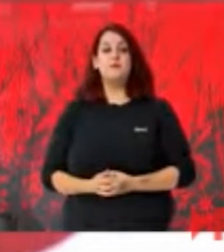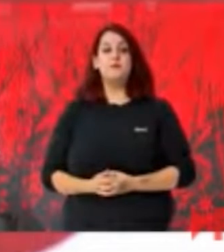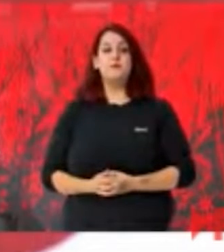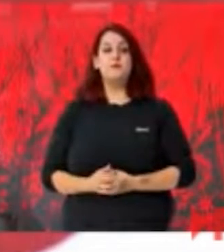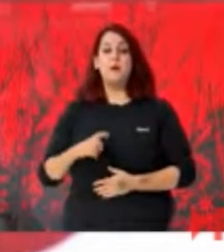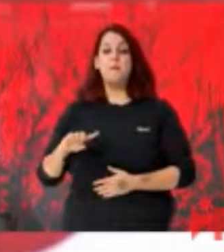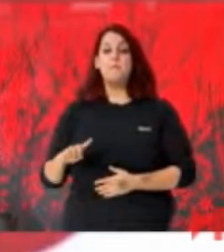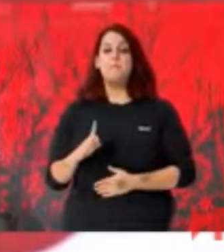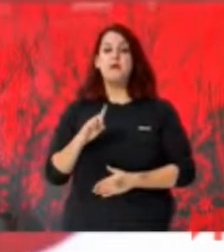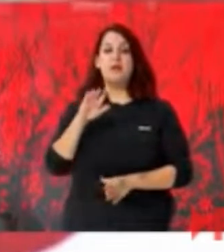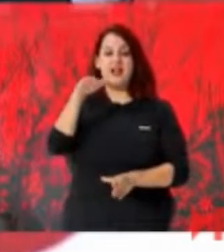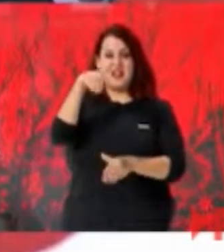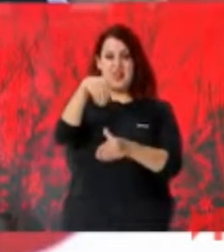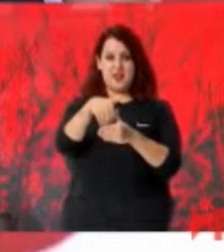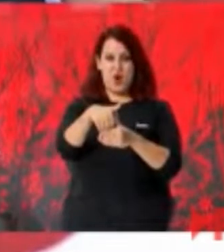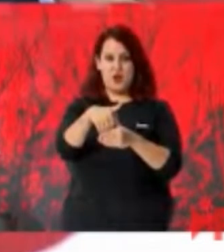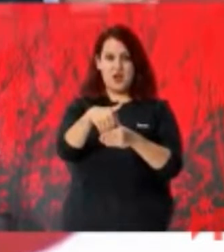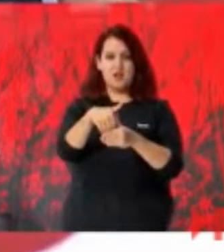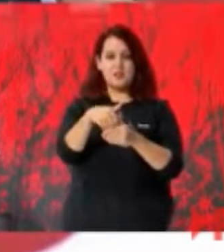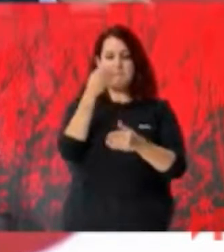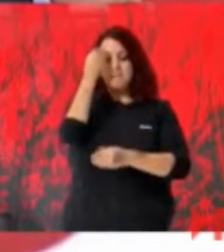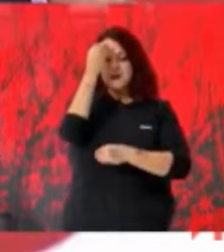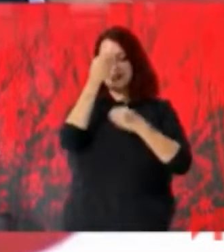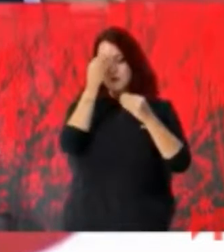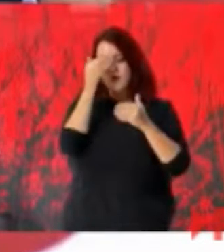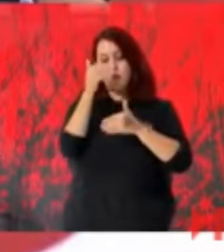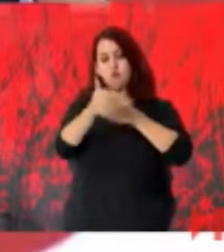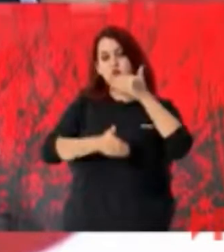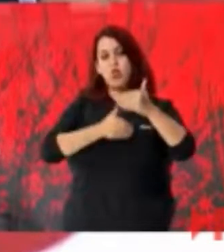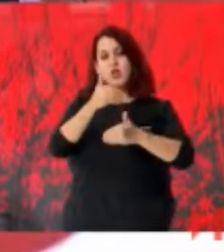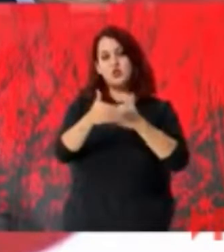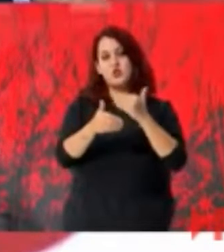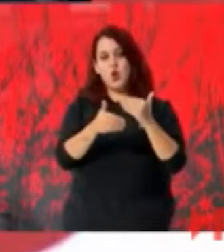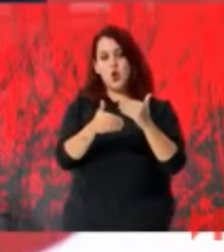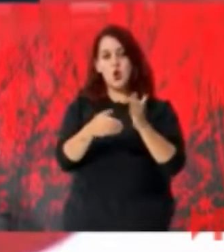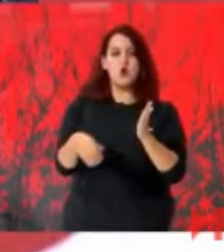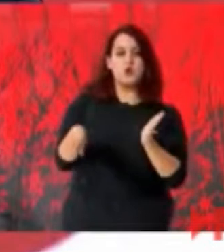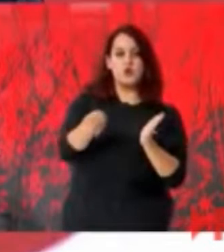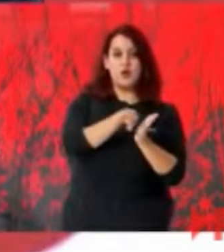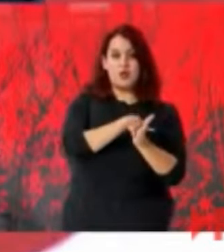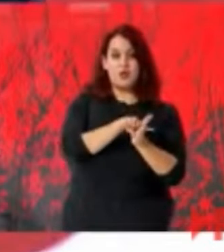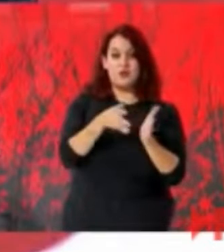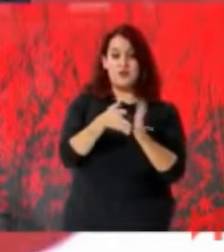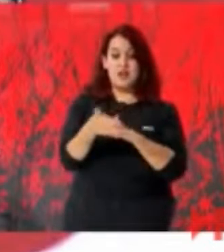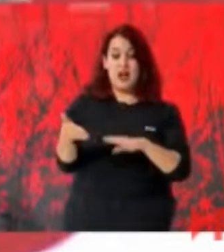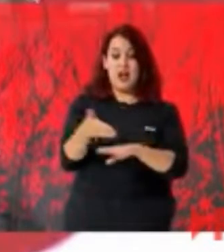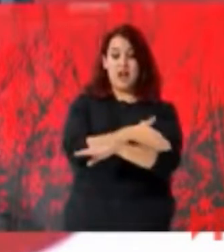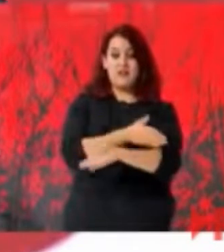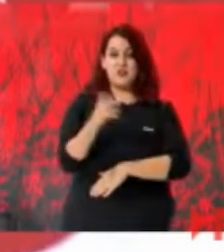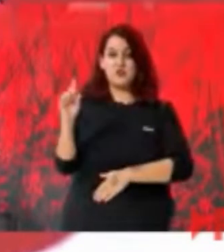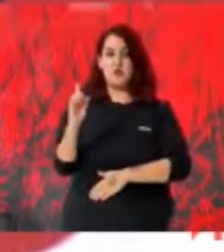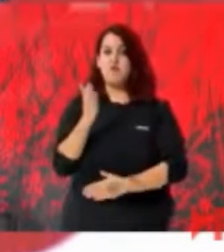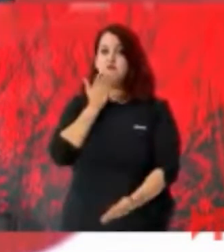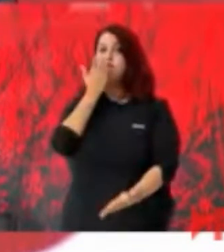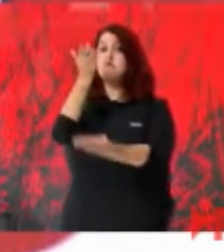primeras elecciones, decidimos que se abría un proceso constituyente. No estaba previsto antes, nosotros lo